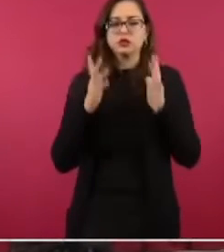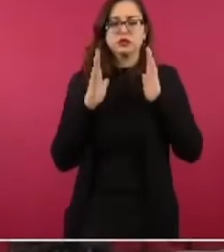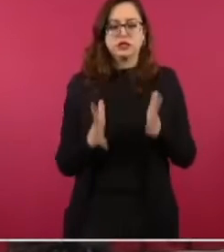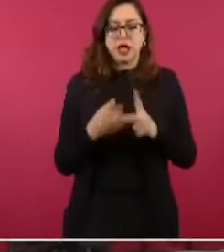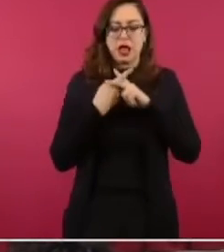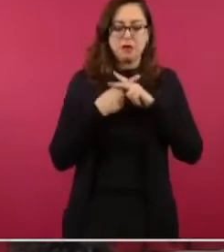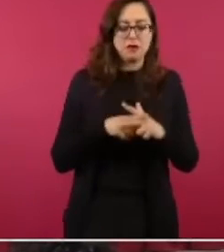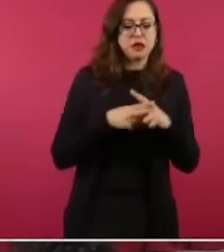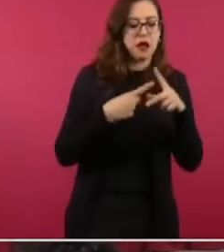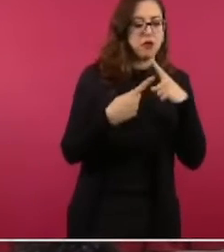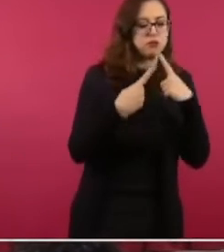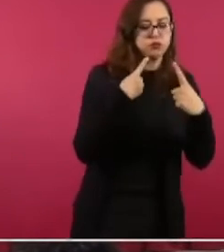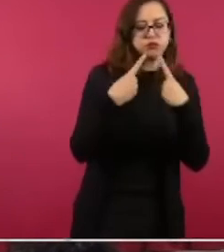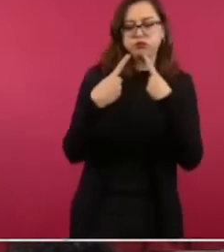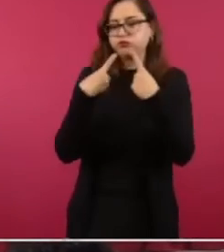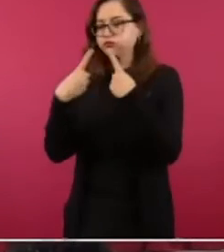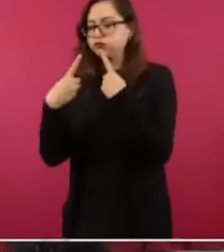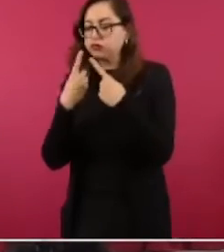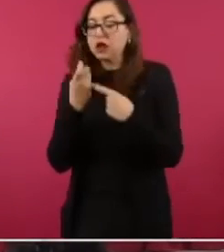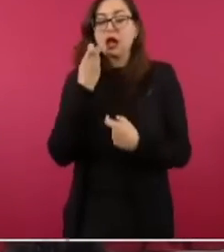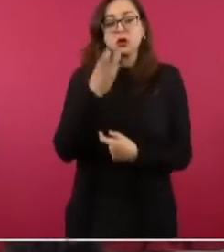son buenos